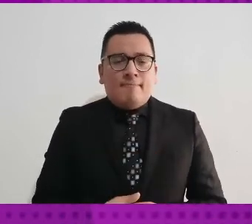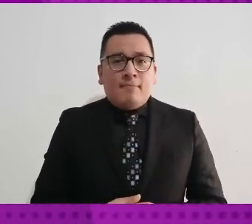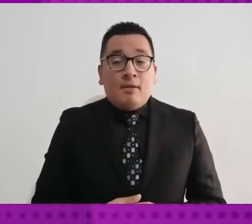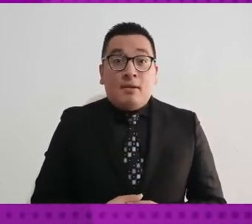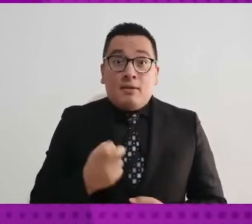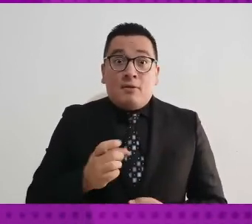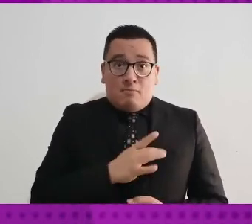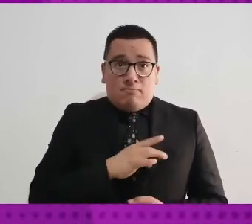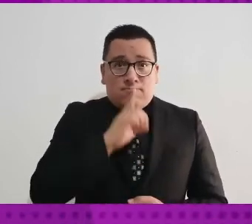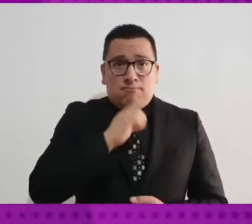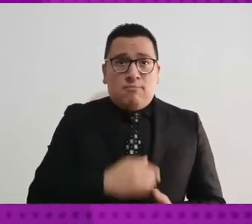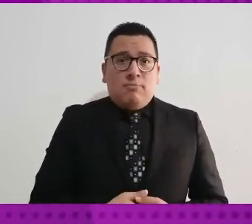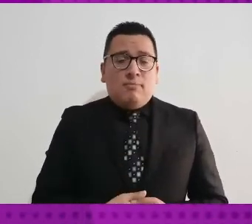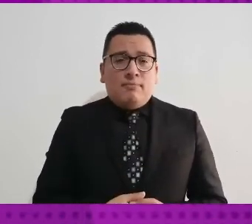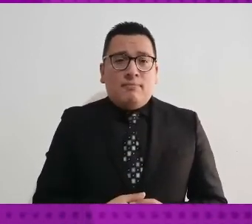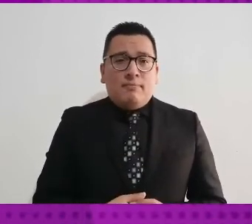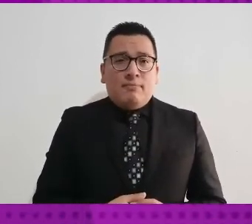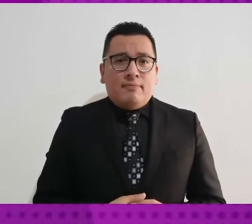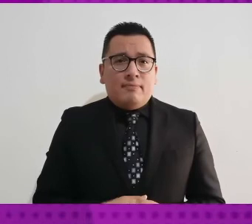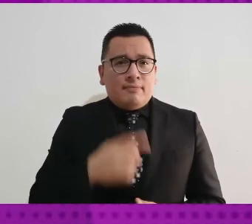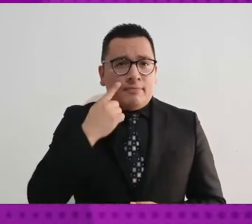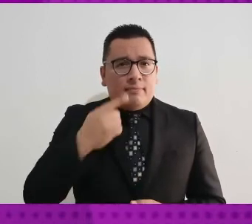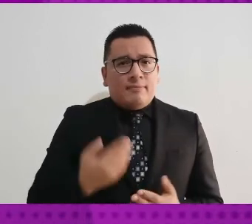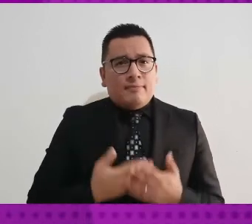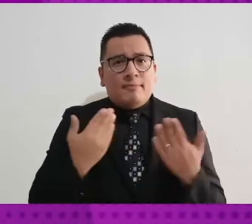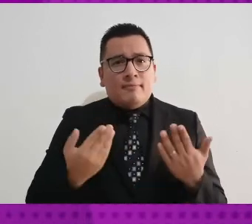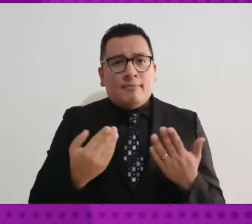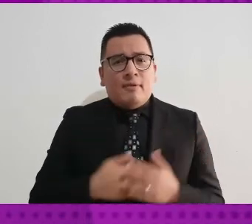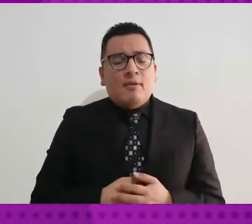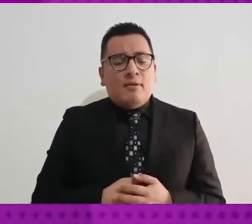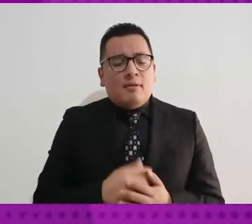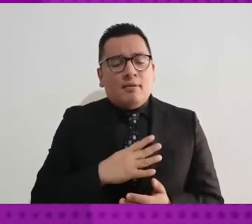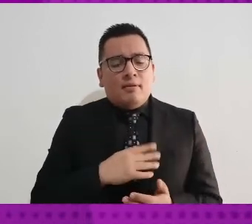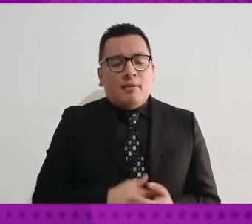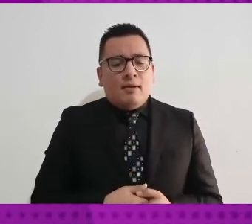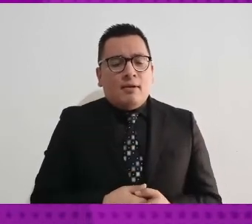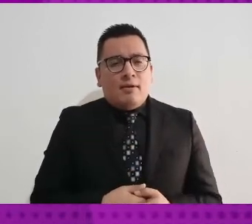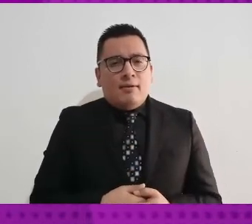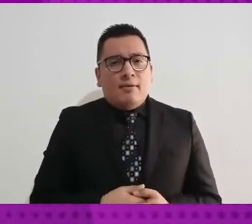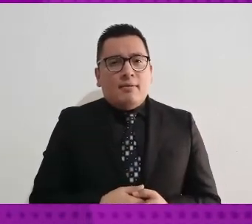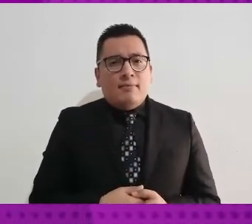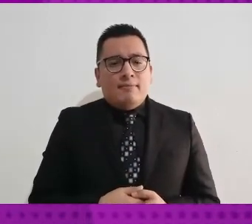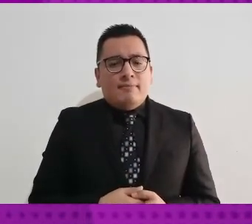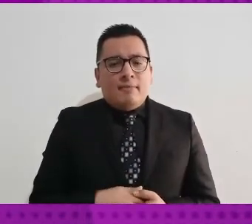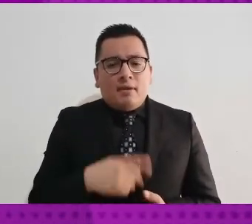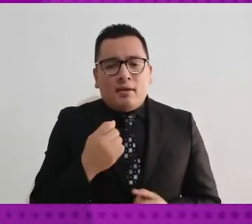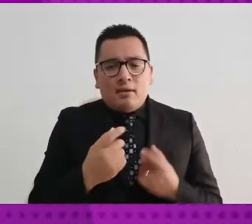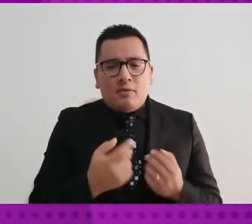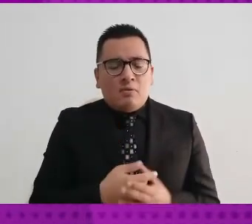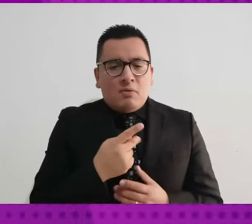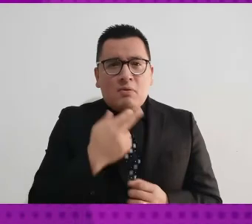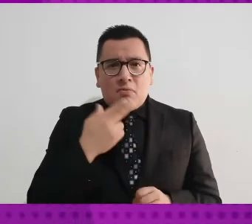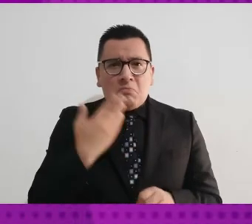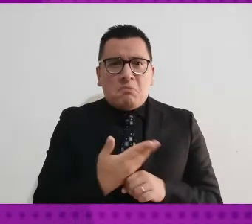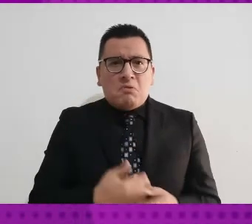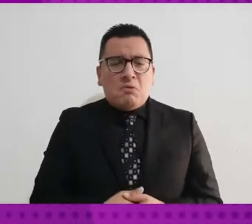Y sin miedo, Roberto, sin miedo. Ya ves, ahora a quienes les toque ser funcionarios o funcionarias